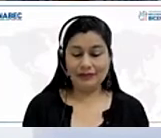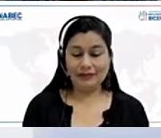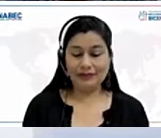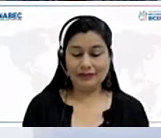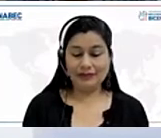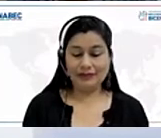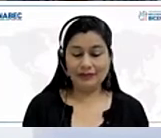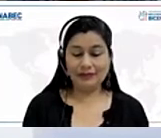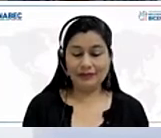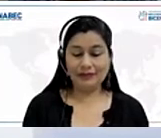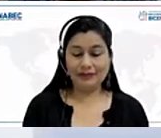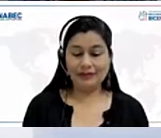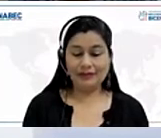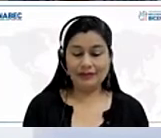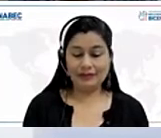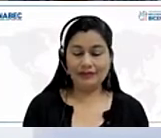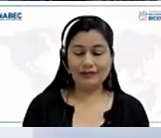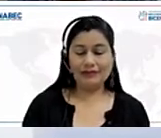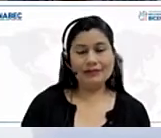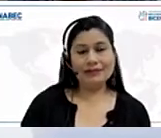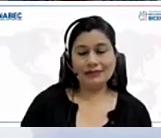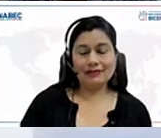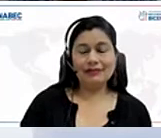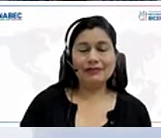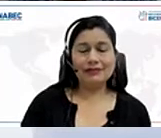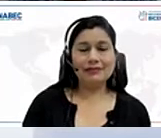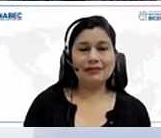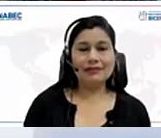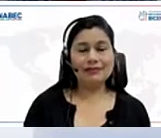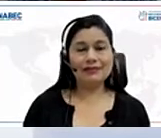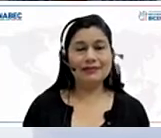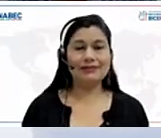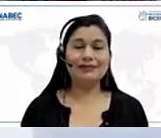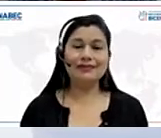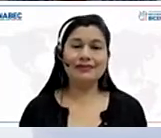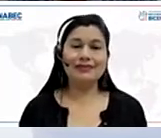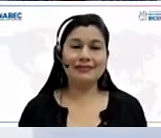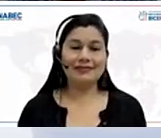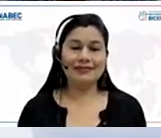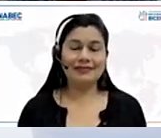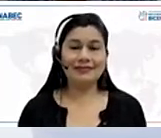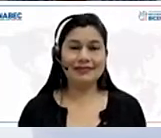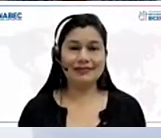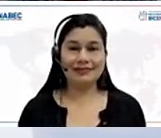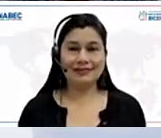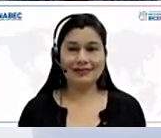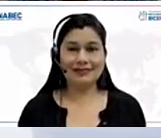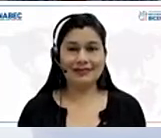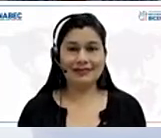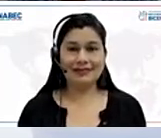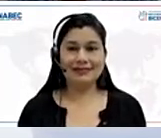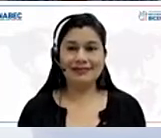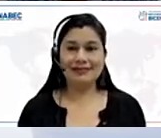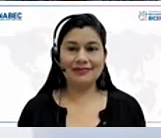beca, se pide como requisito un nivel a intermedio completo del inglés, con certificación local, ¿no? Hablo